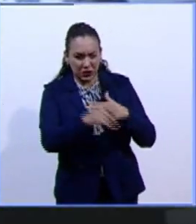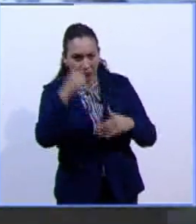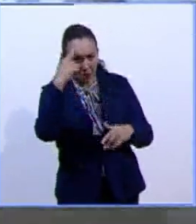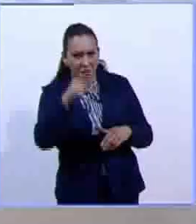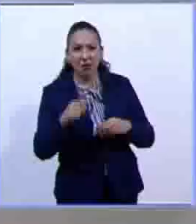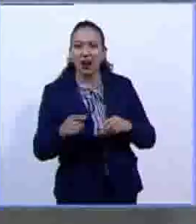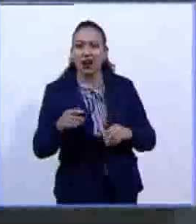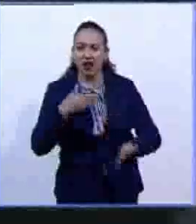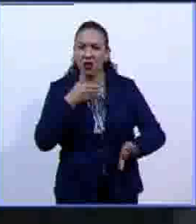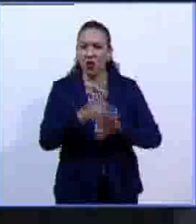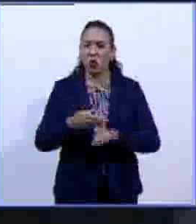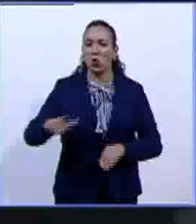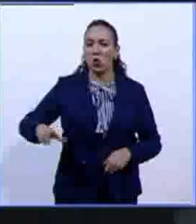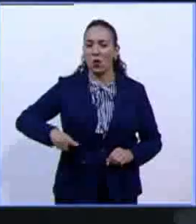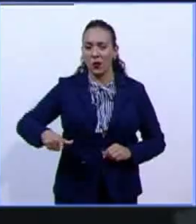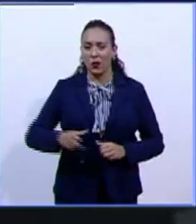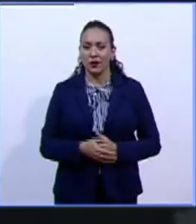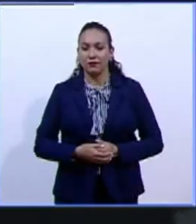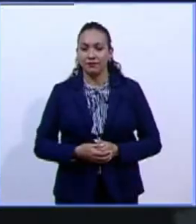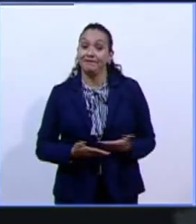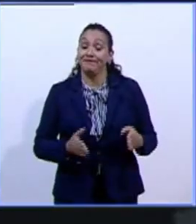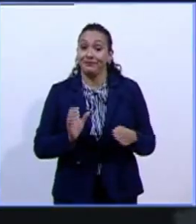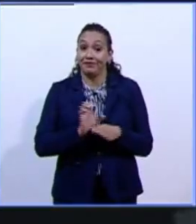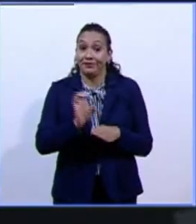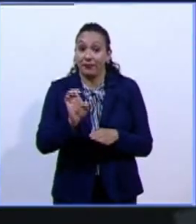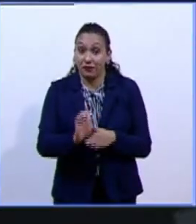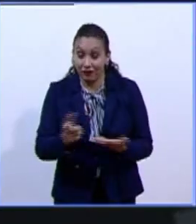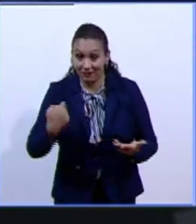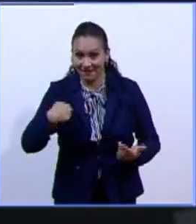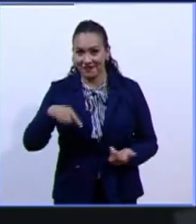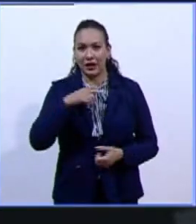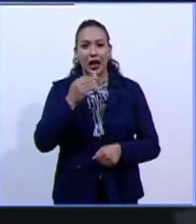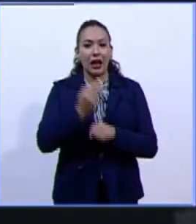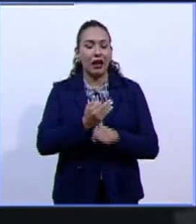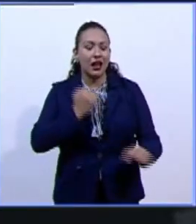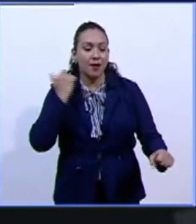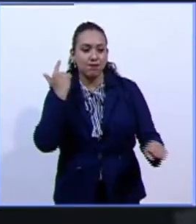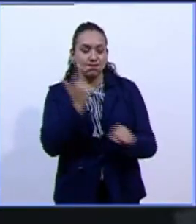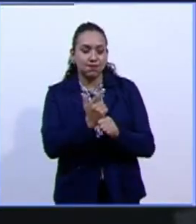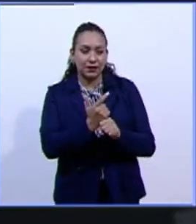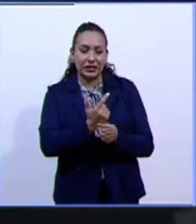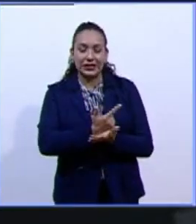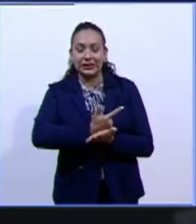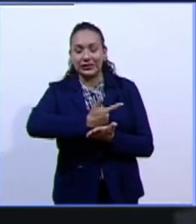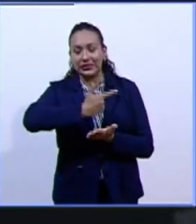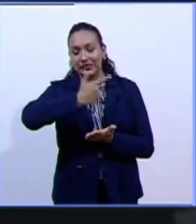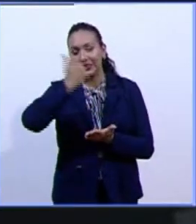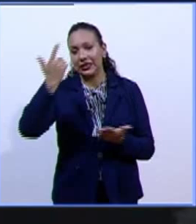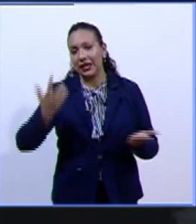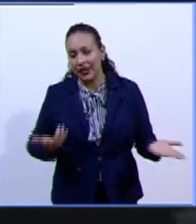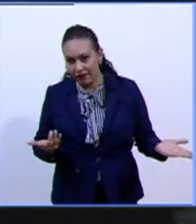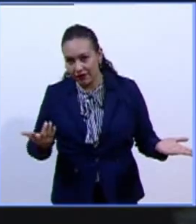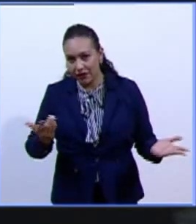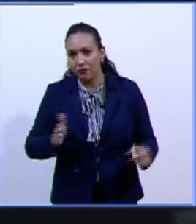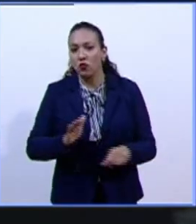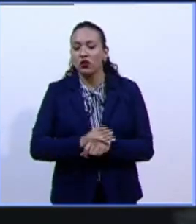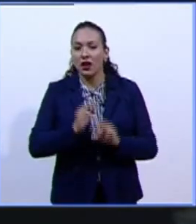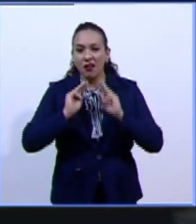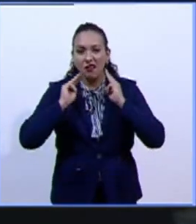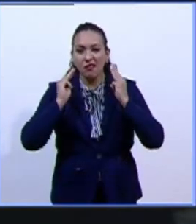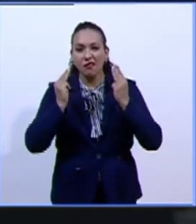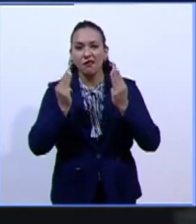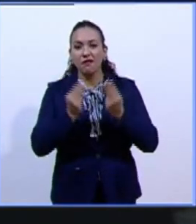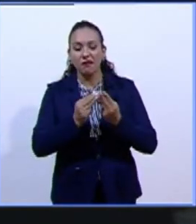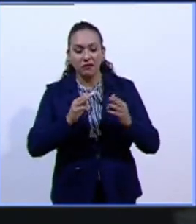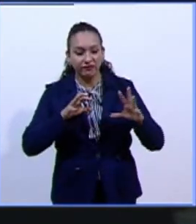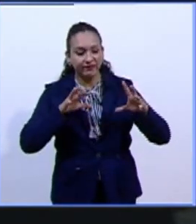el CIDE. Y que entonces estamos ante una situación gravísima al desafío a la permanencia del Estado